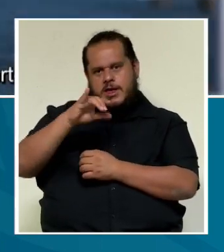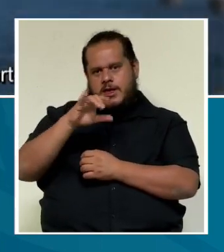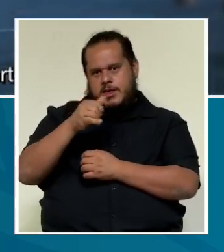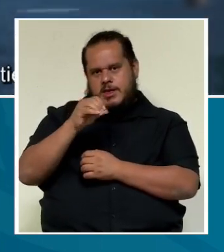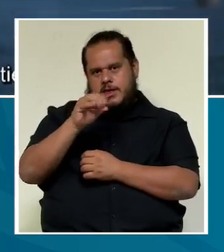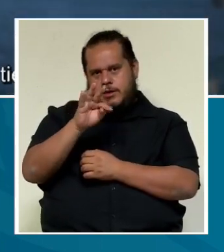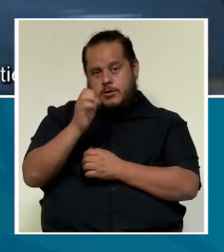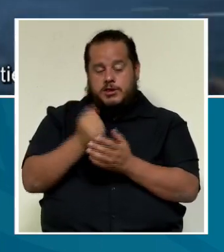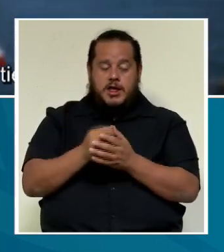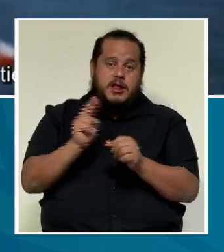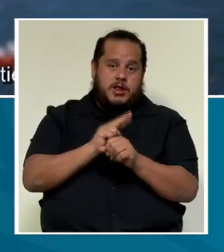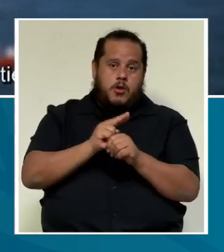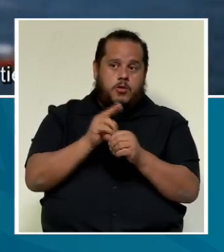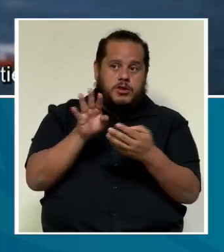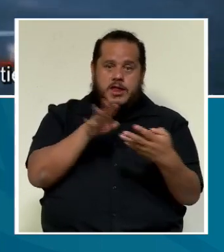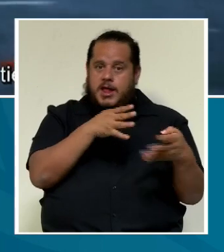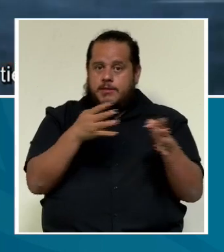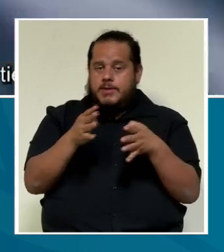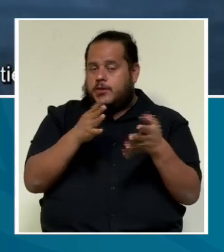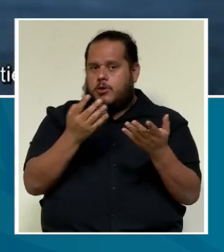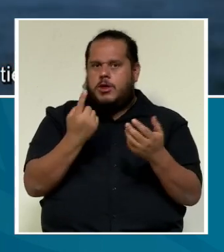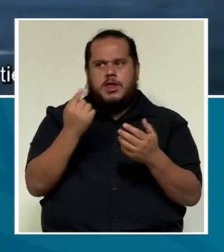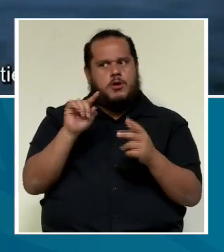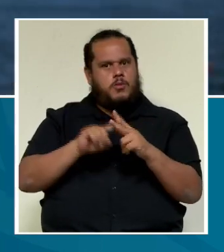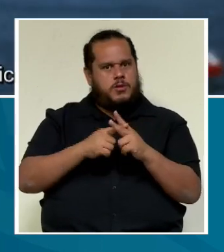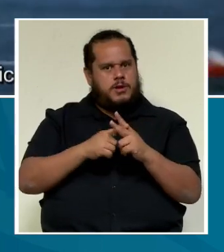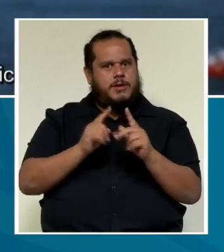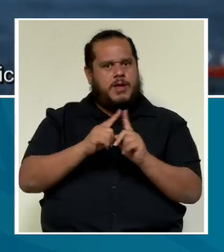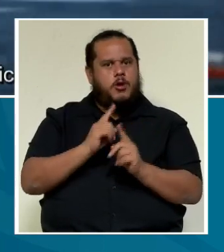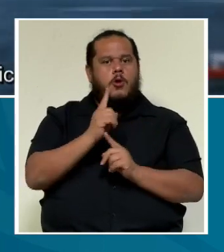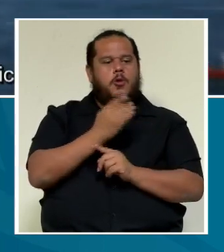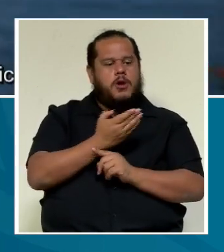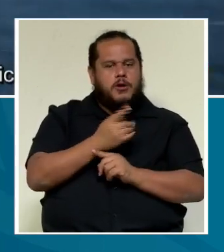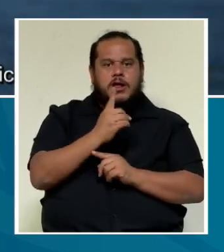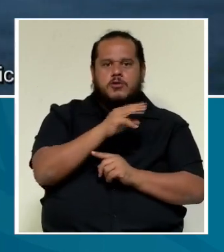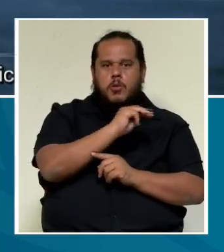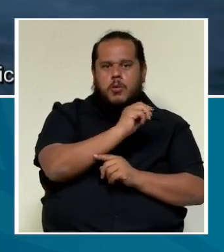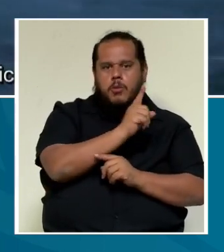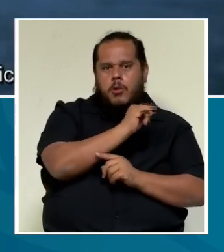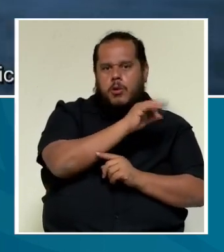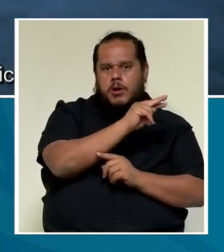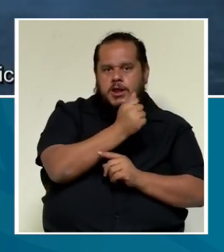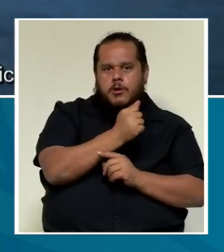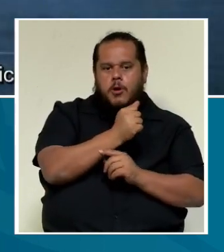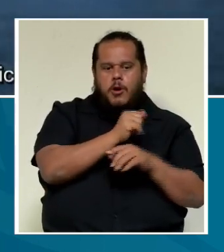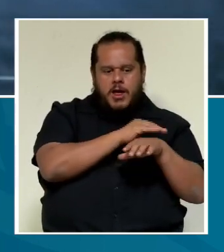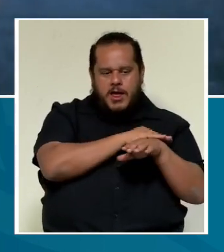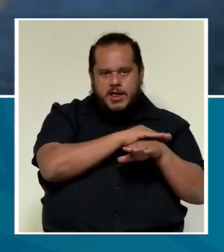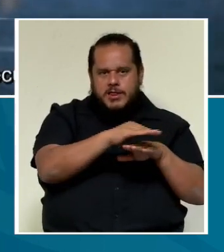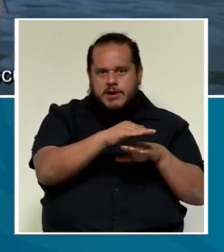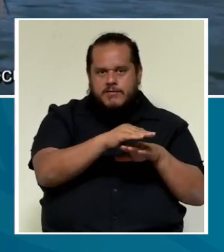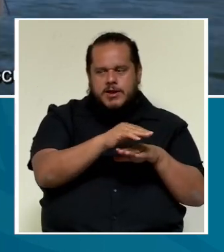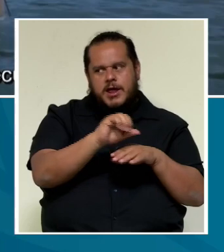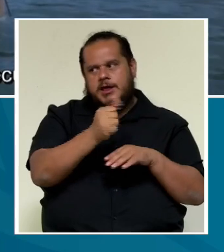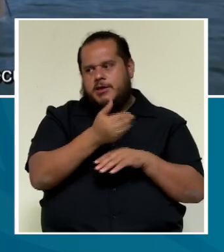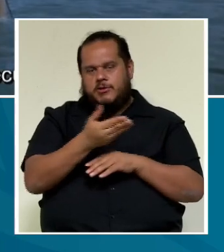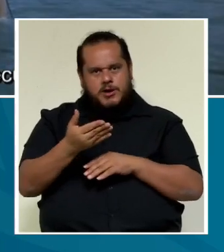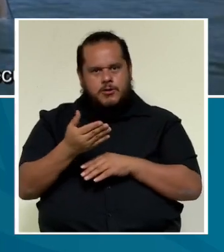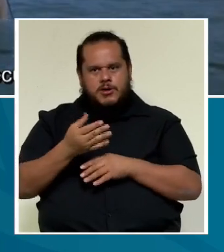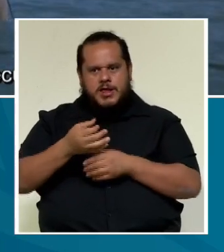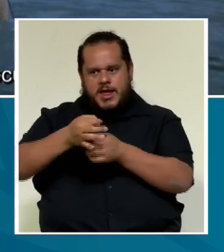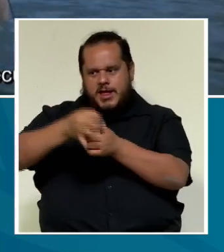instrumento, pero una cosa es un molino o un aerogenerador en tierra firme y otra cosa es